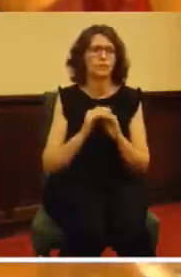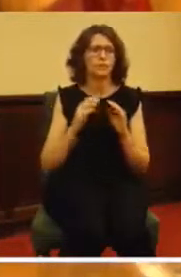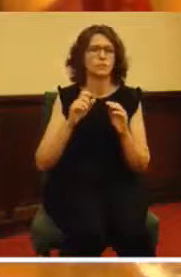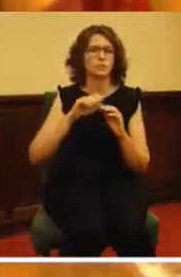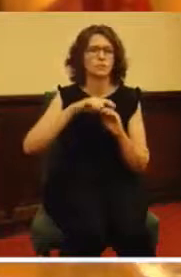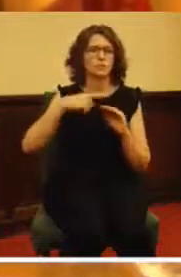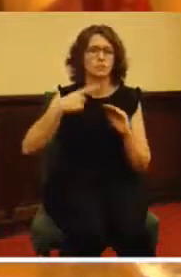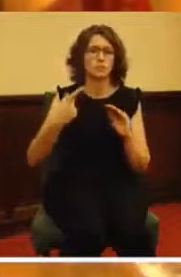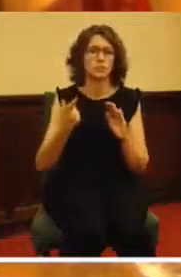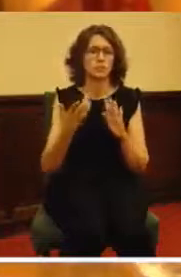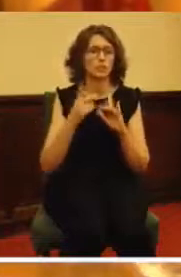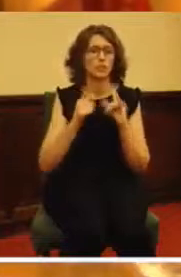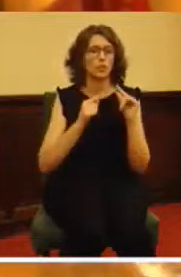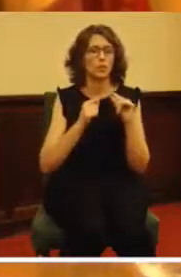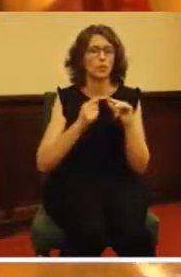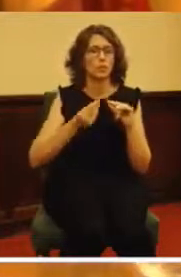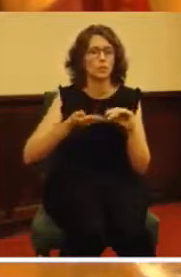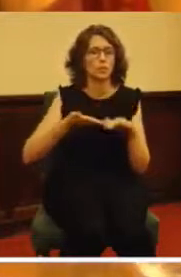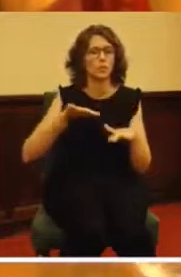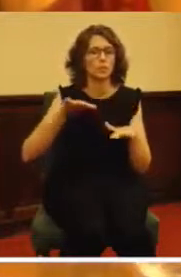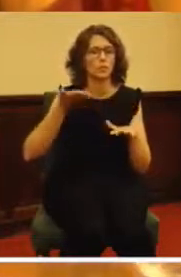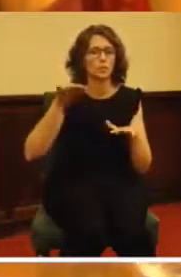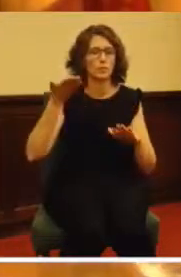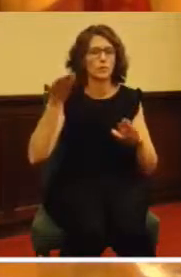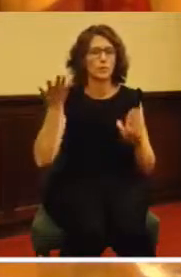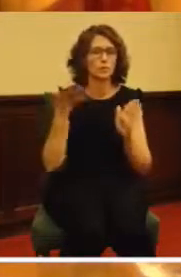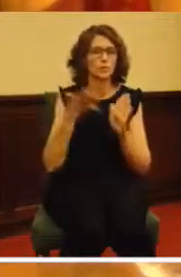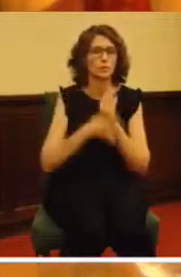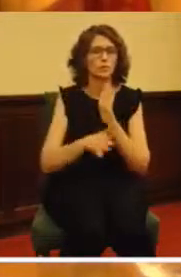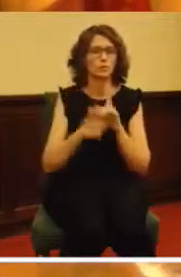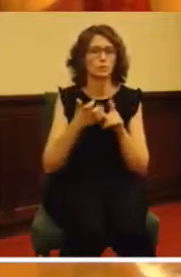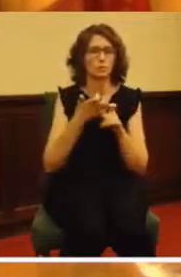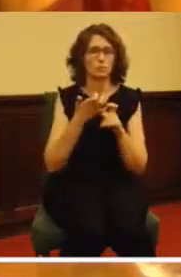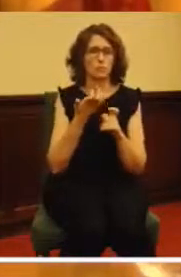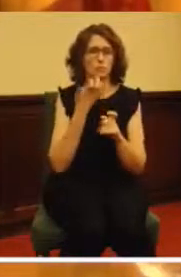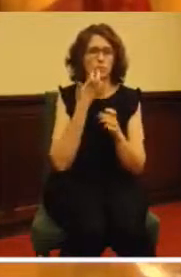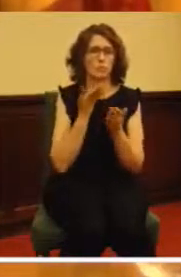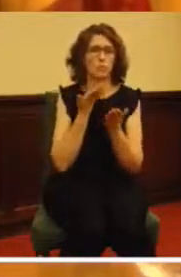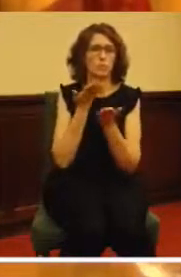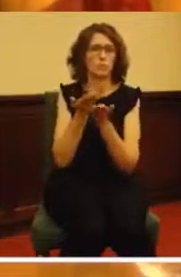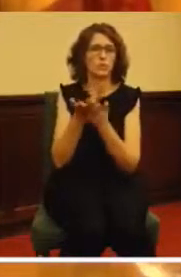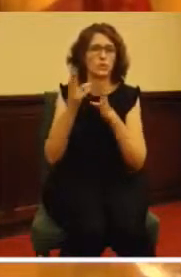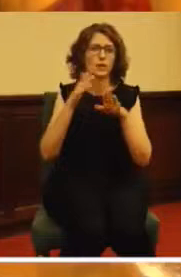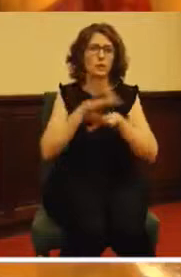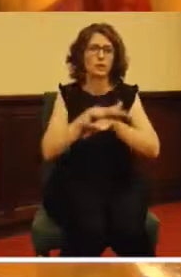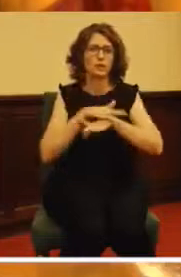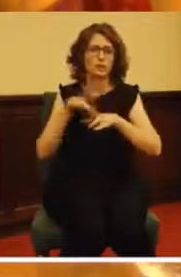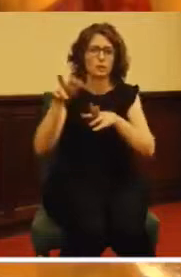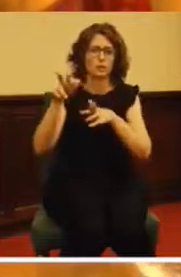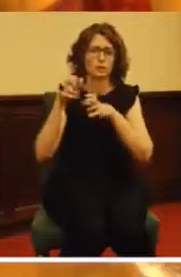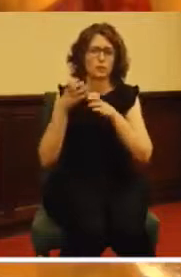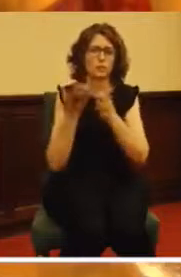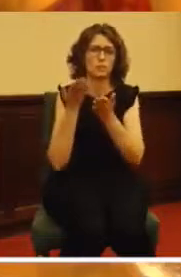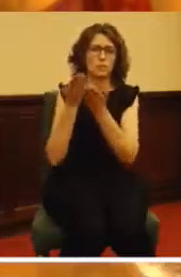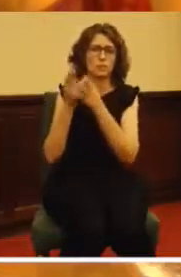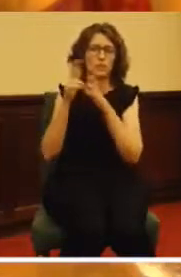suele ser al alza, bueno, pues hay que tener mucho cuidado a la hora de solicitar al Ministerio de Hacienda que revise el valor